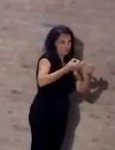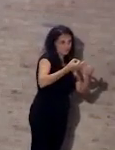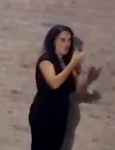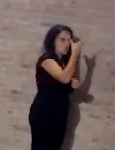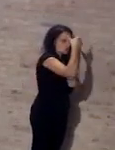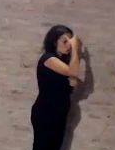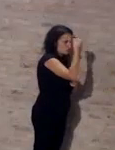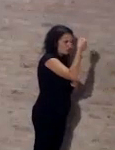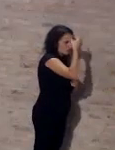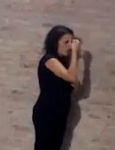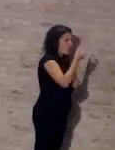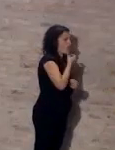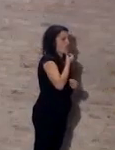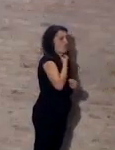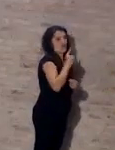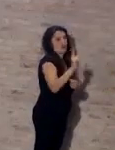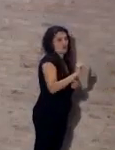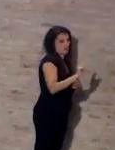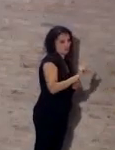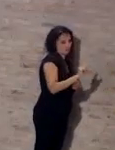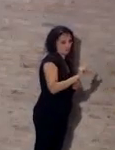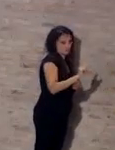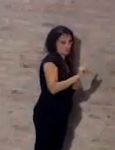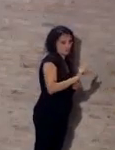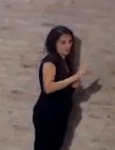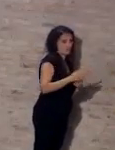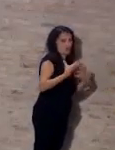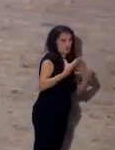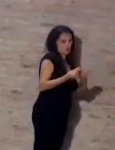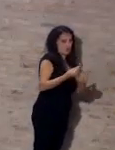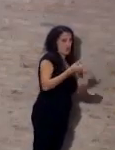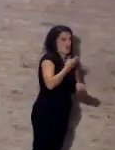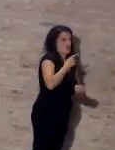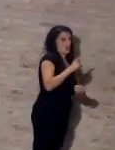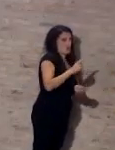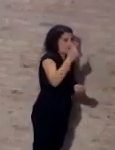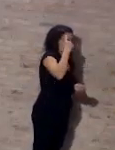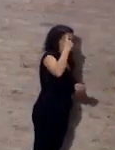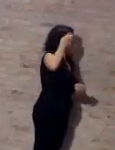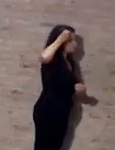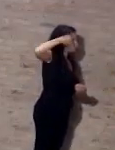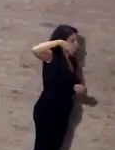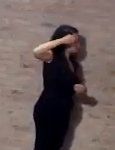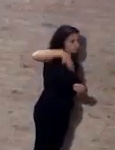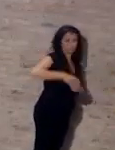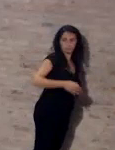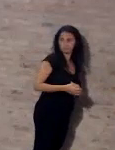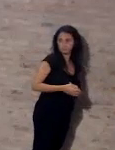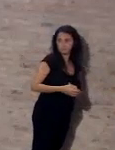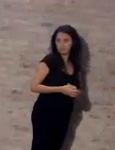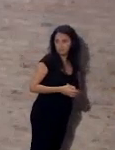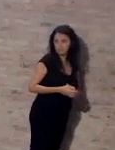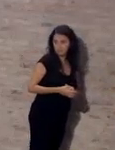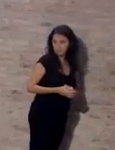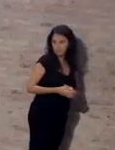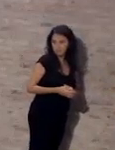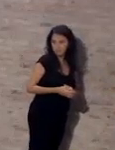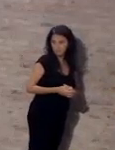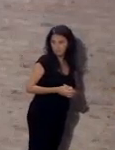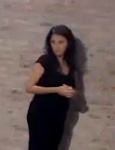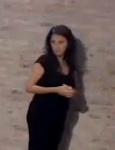colectivero tenía mala predisposición directamente porque tenía un pensamiento la compañera ao